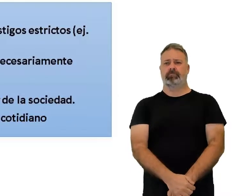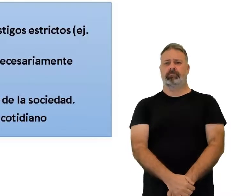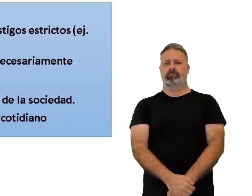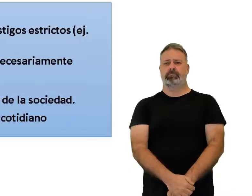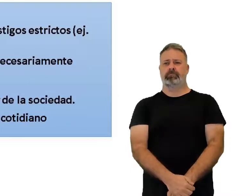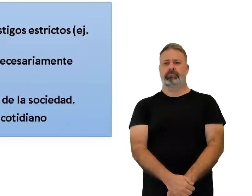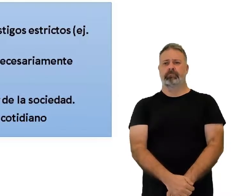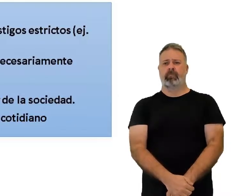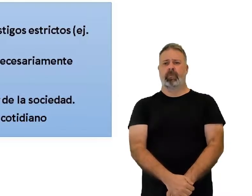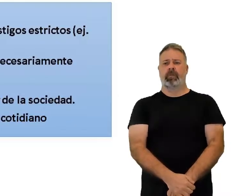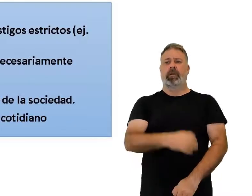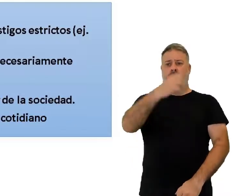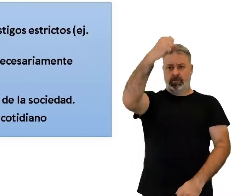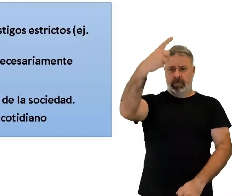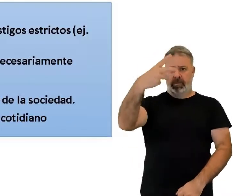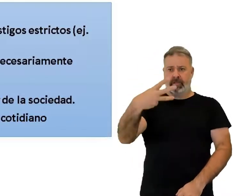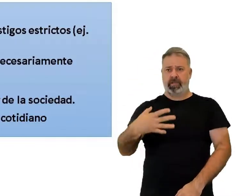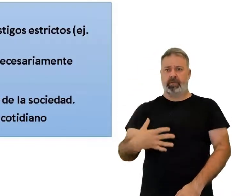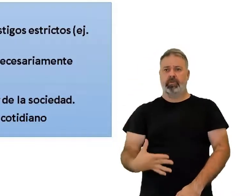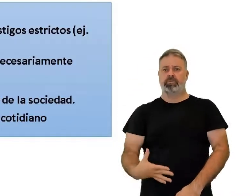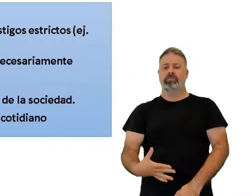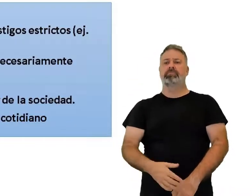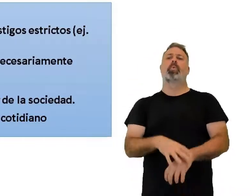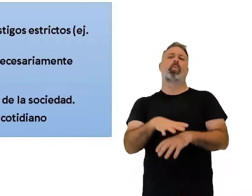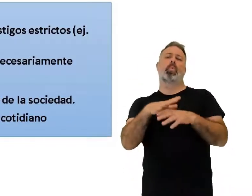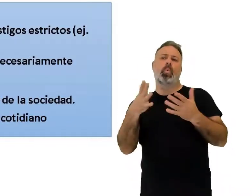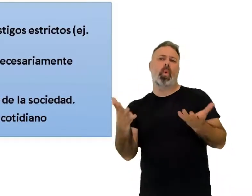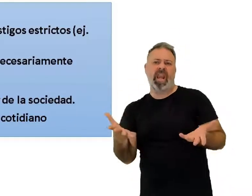Los tipos de normas